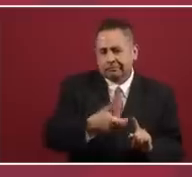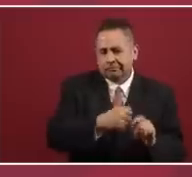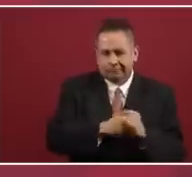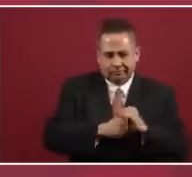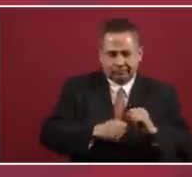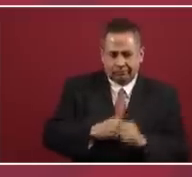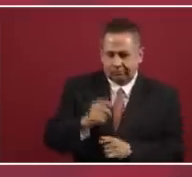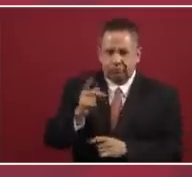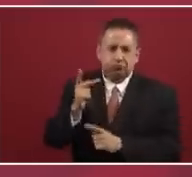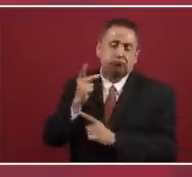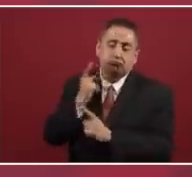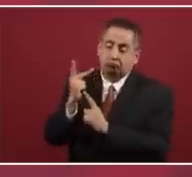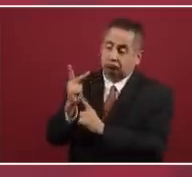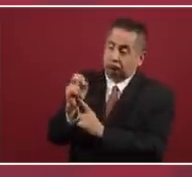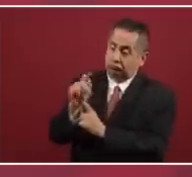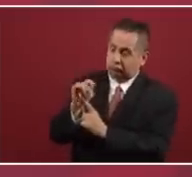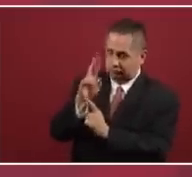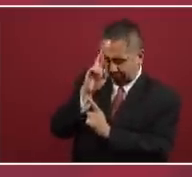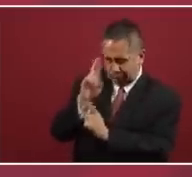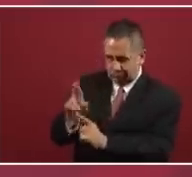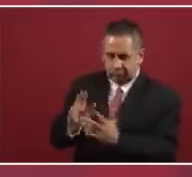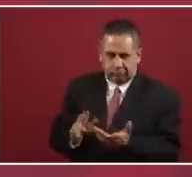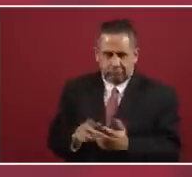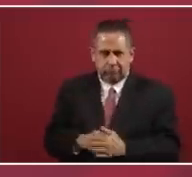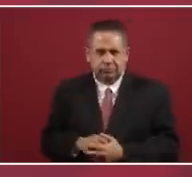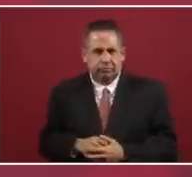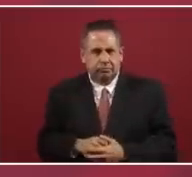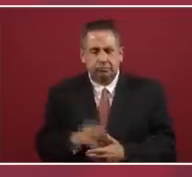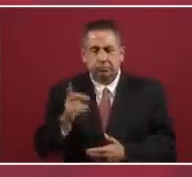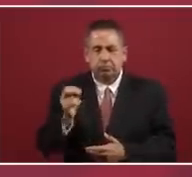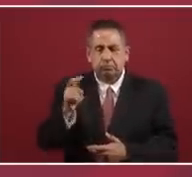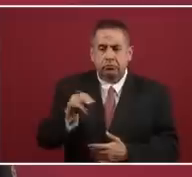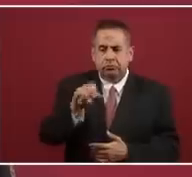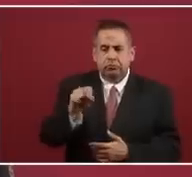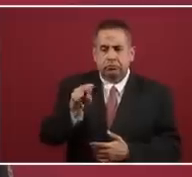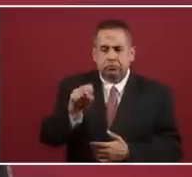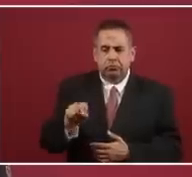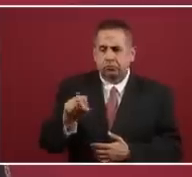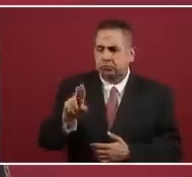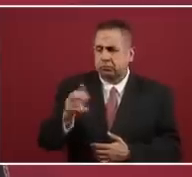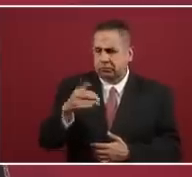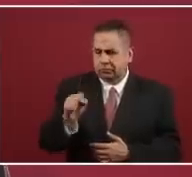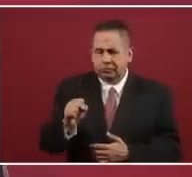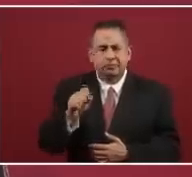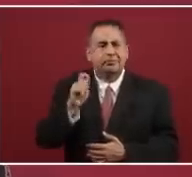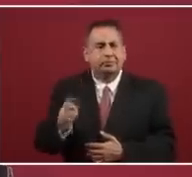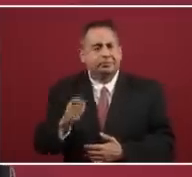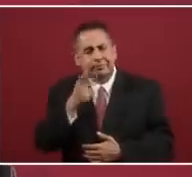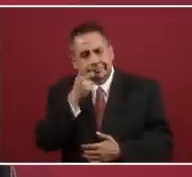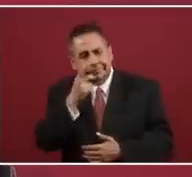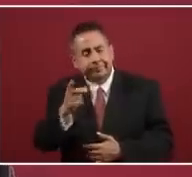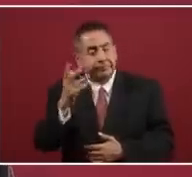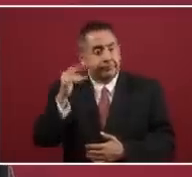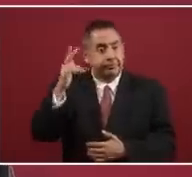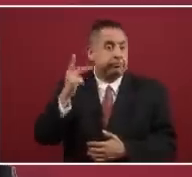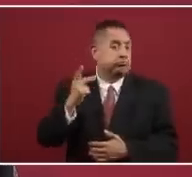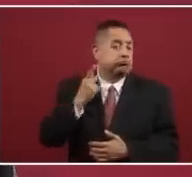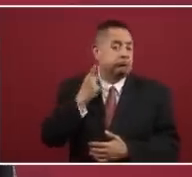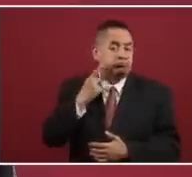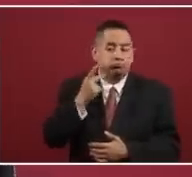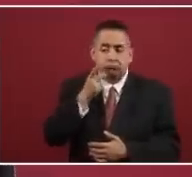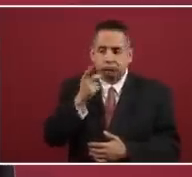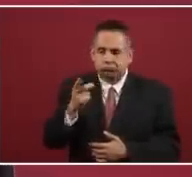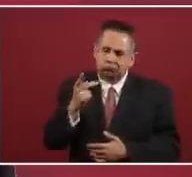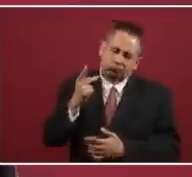respetando al político. Don Jesús Rey Geró les decía que la política era